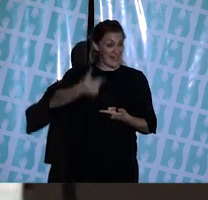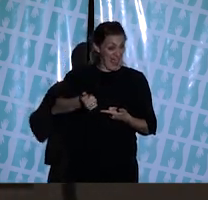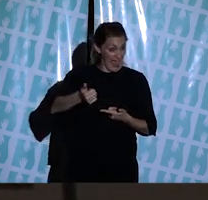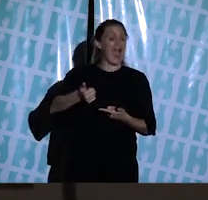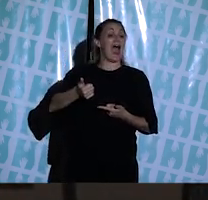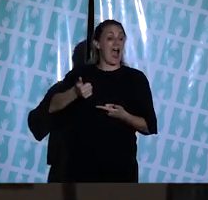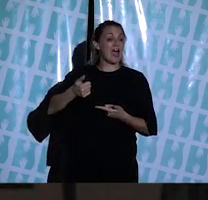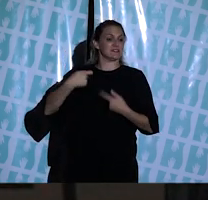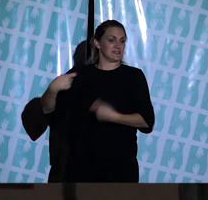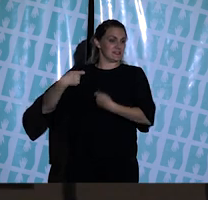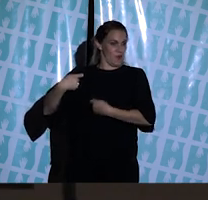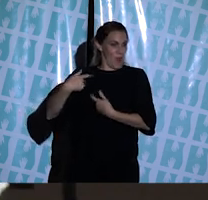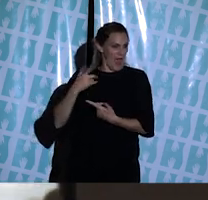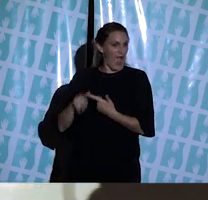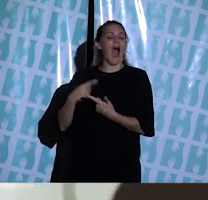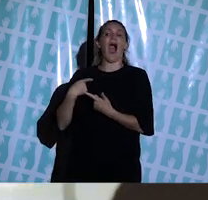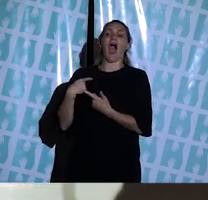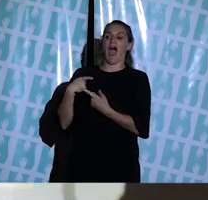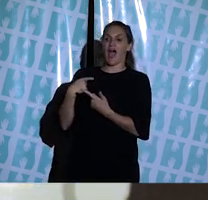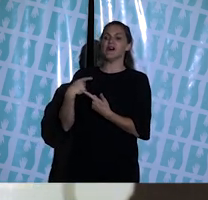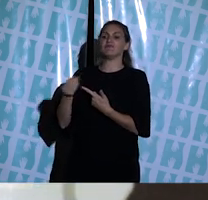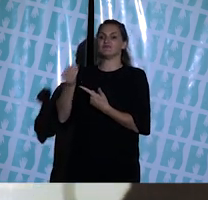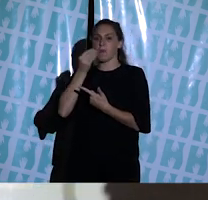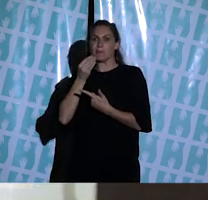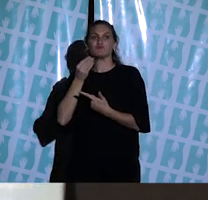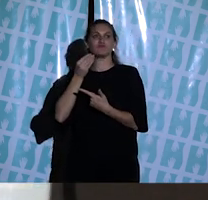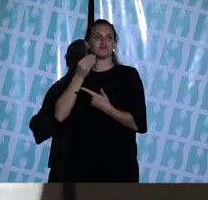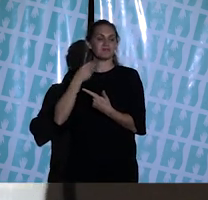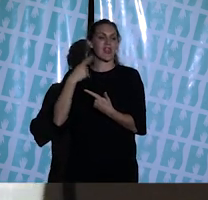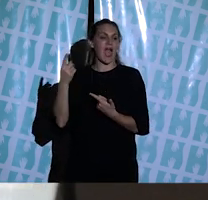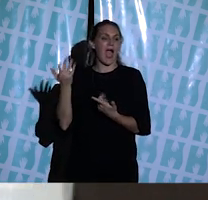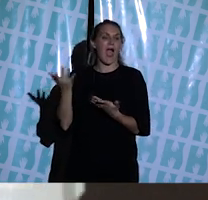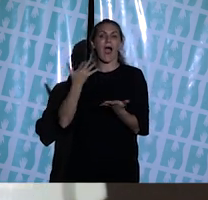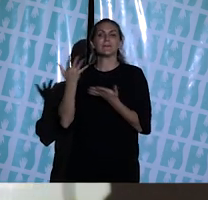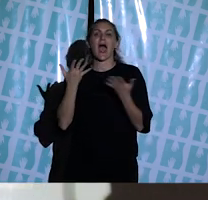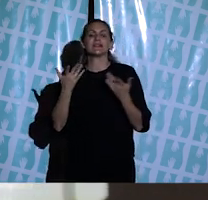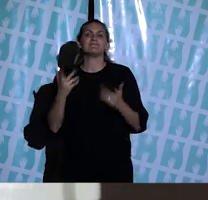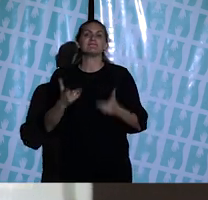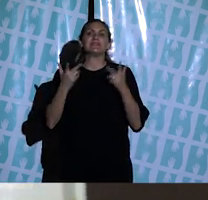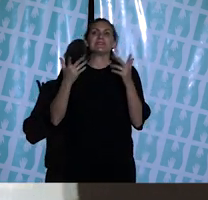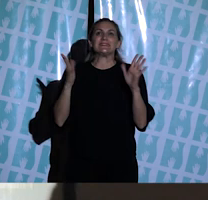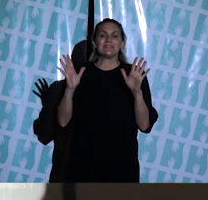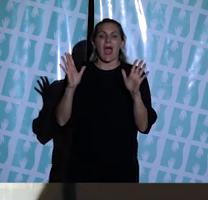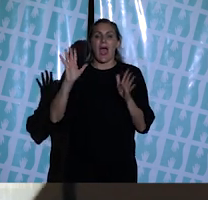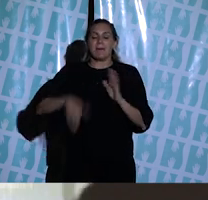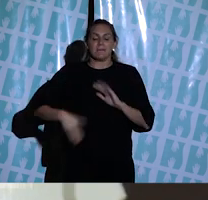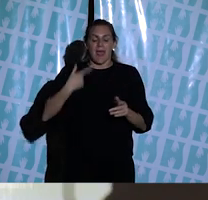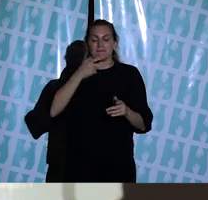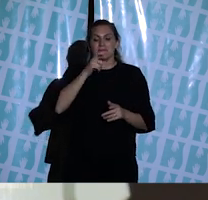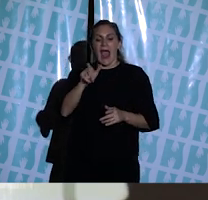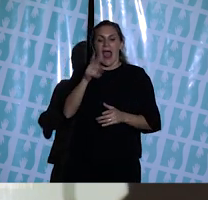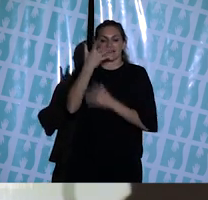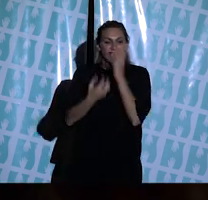es un estimulante. Bueno, esa palatosidad, no, lo voy a volver a decir mal. Anoche con los